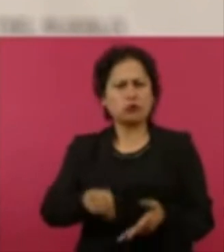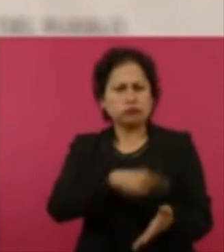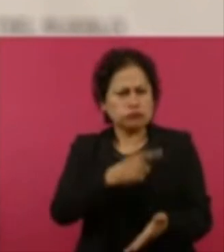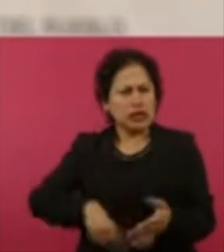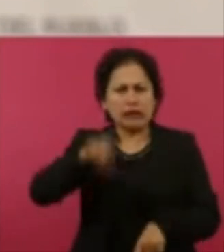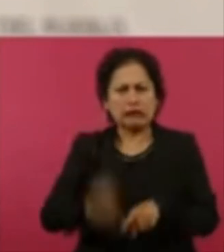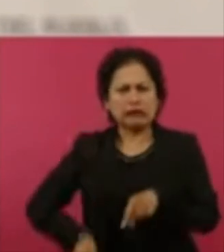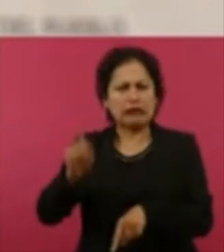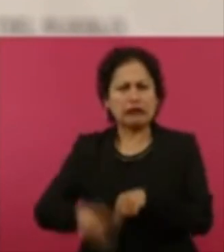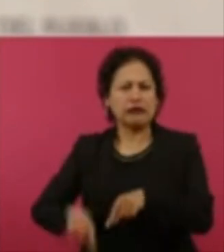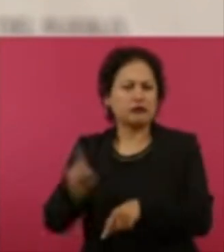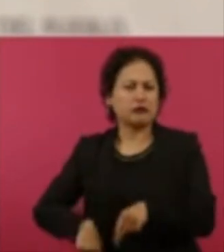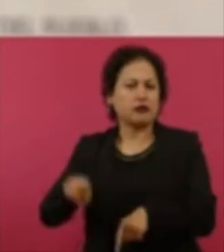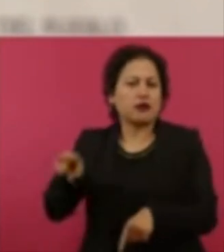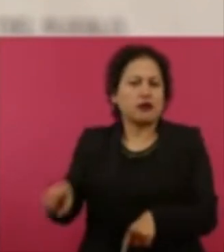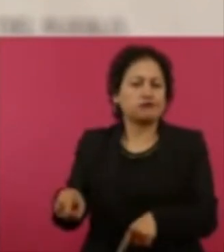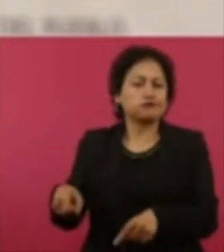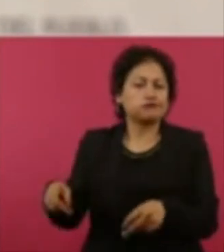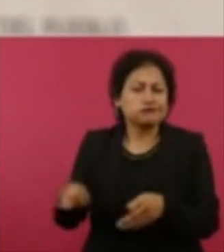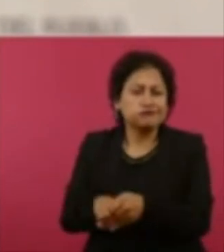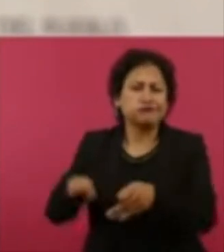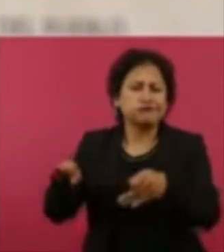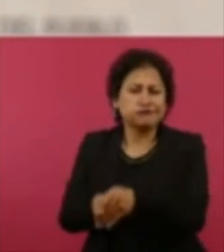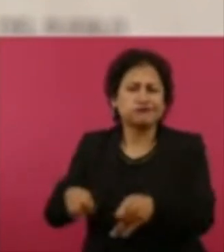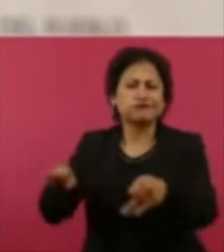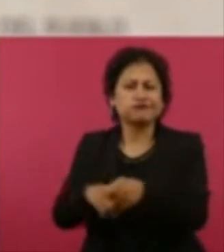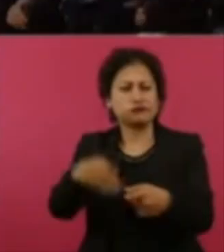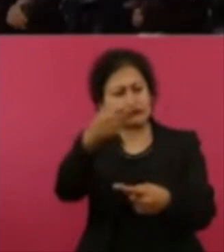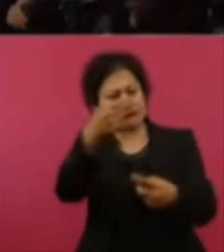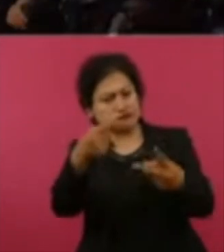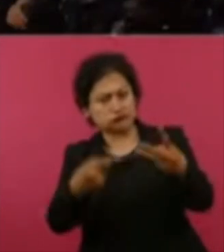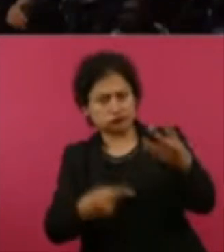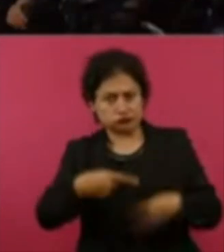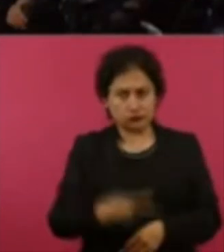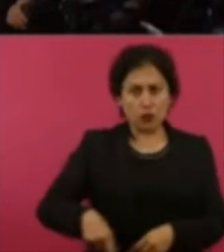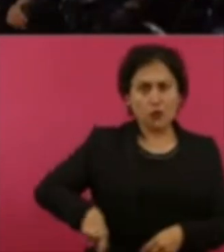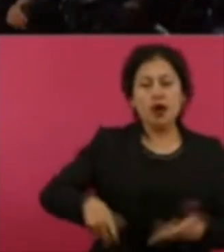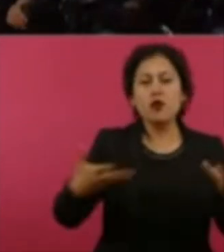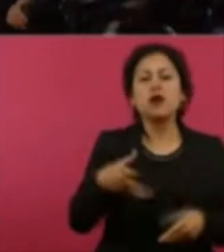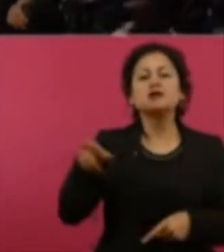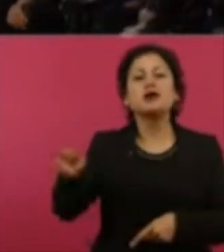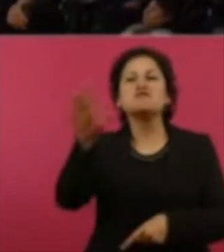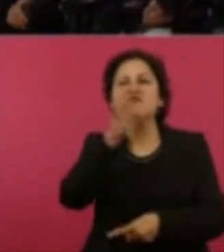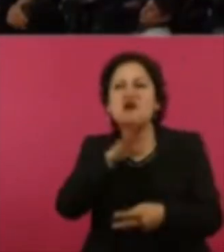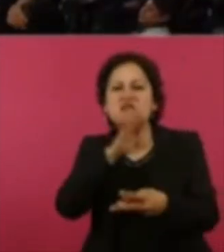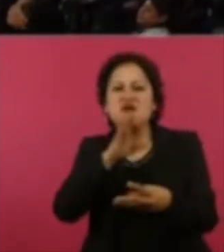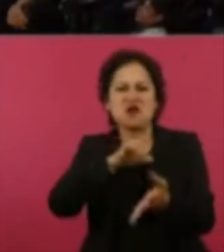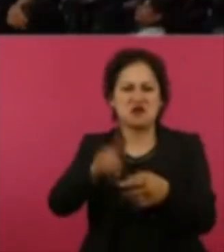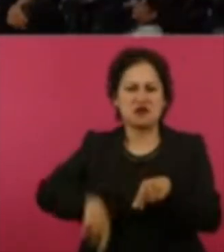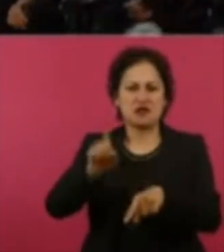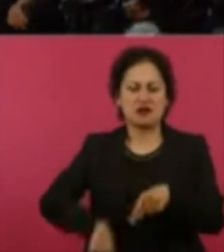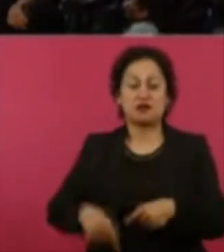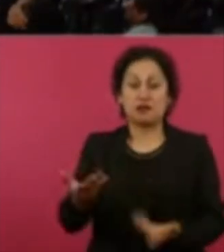Consejo Nacional de Litigio Estratégico. Aquí publicamos quiénes son algunos de los miembros de